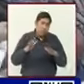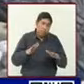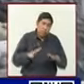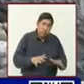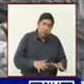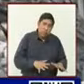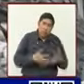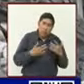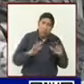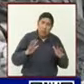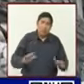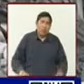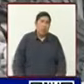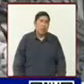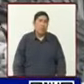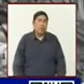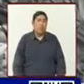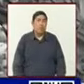ya.